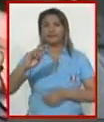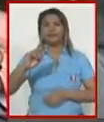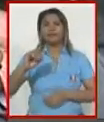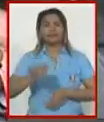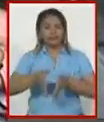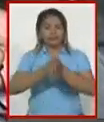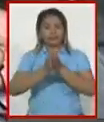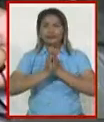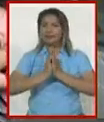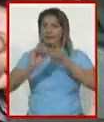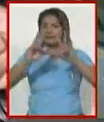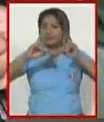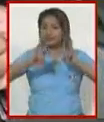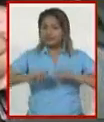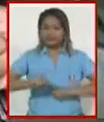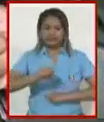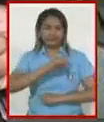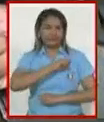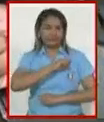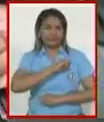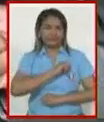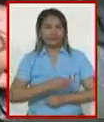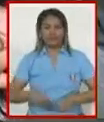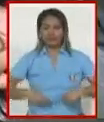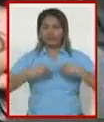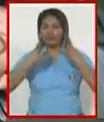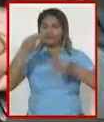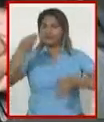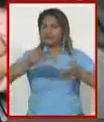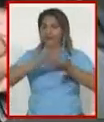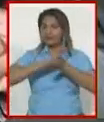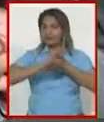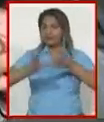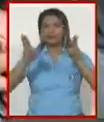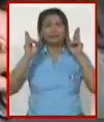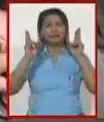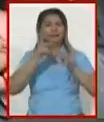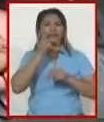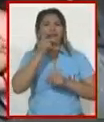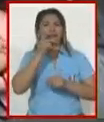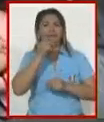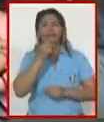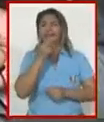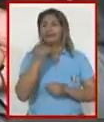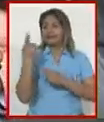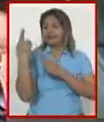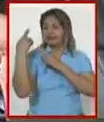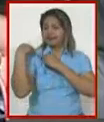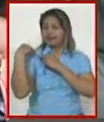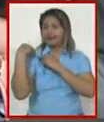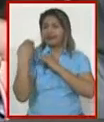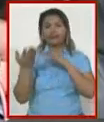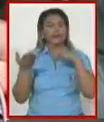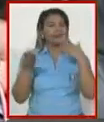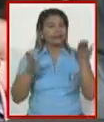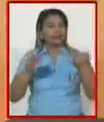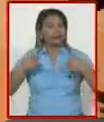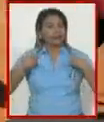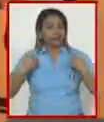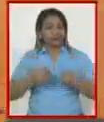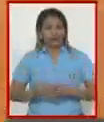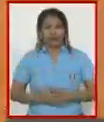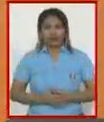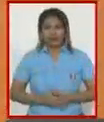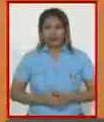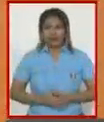de la policía y se entregue a la justicia ordinaria de manera inmediata al o los responsables del asesinato de este joven.